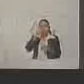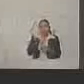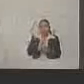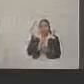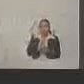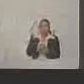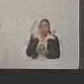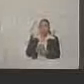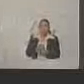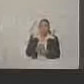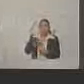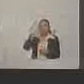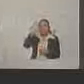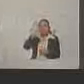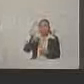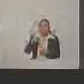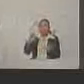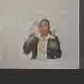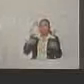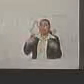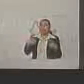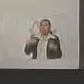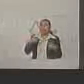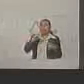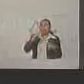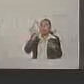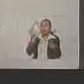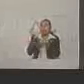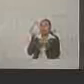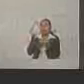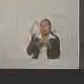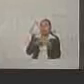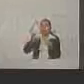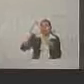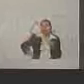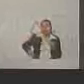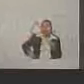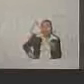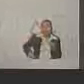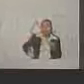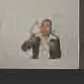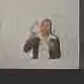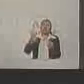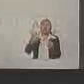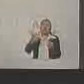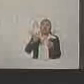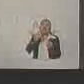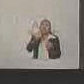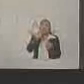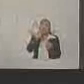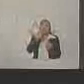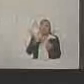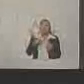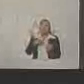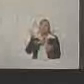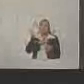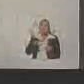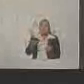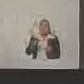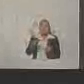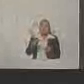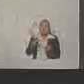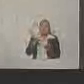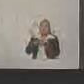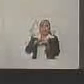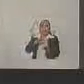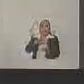acción está enfocada a la coordinación, que creo que tengo la facultad de ser una gran conciliadora con cuatro